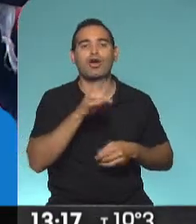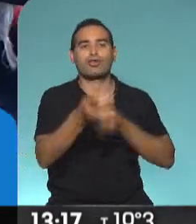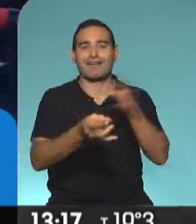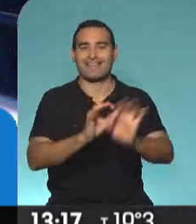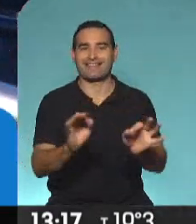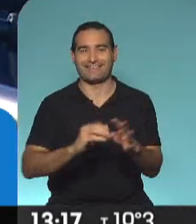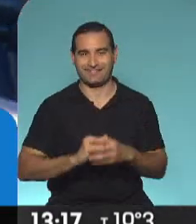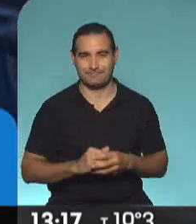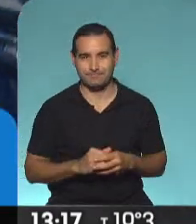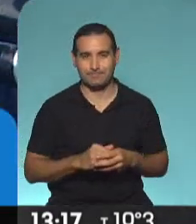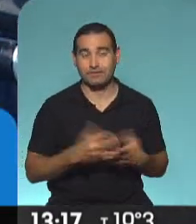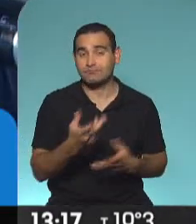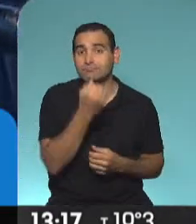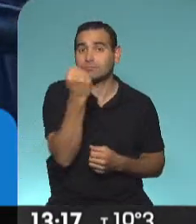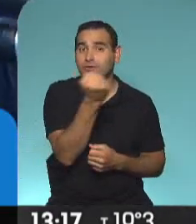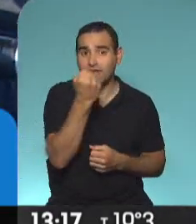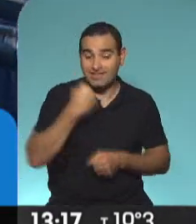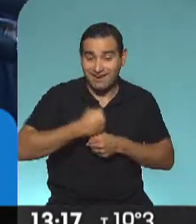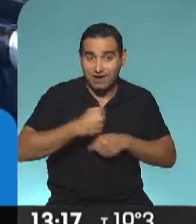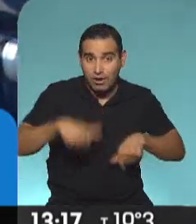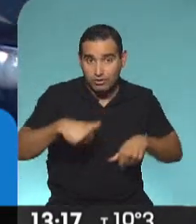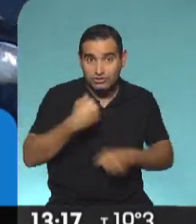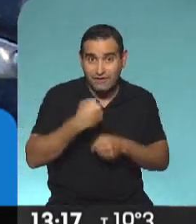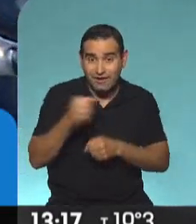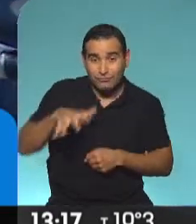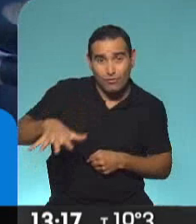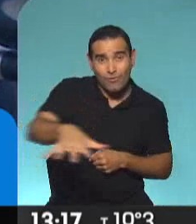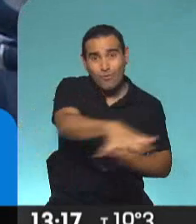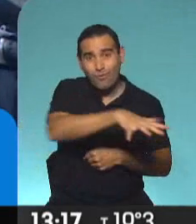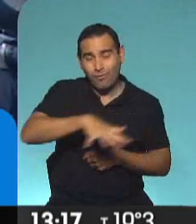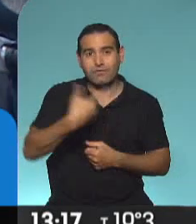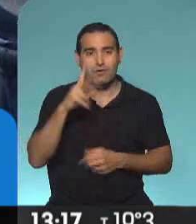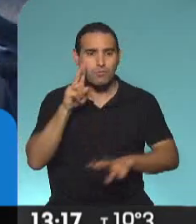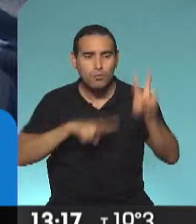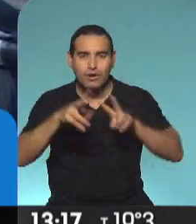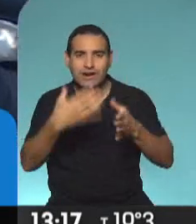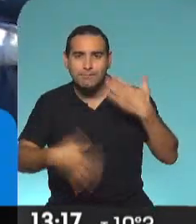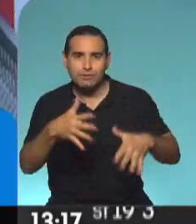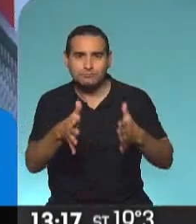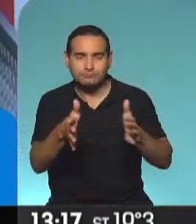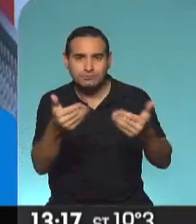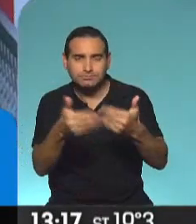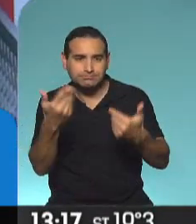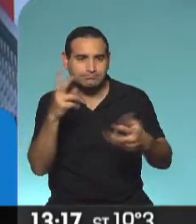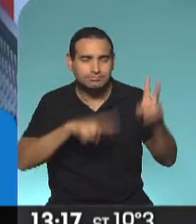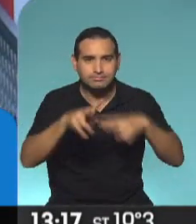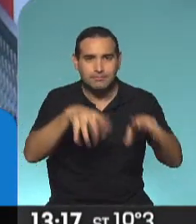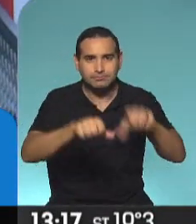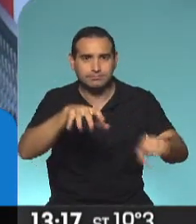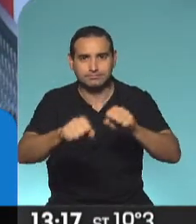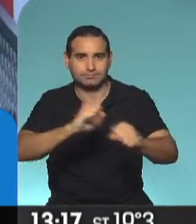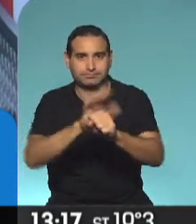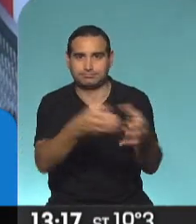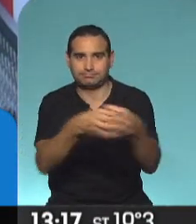nadie más. Es indispensable. Entonces el trabajo que se hace acá territorialmente es identificar precozmente a los positivos y aislar a todos sus contactos